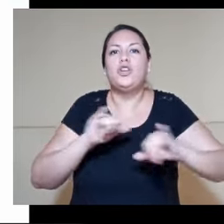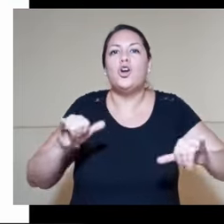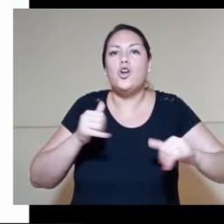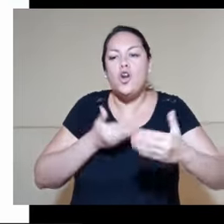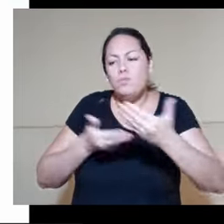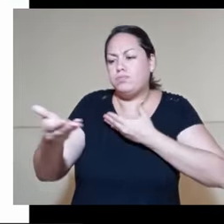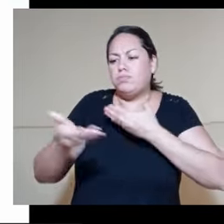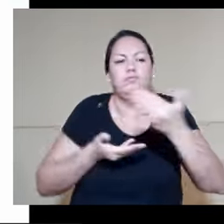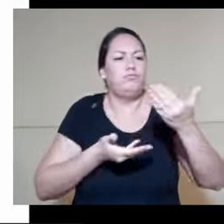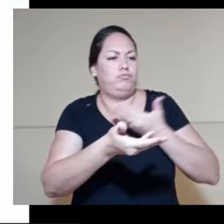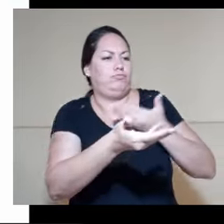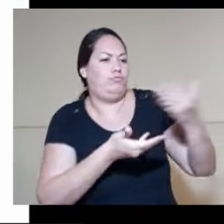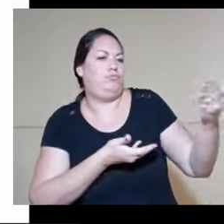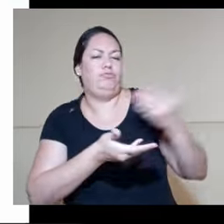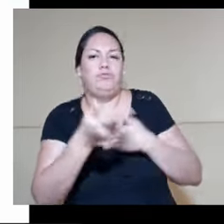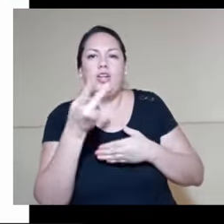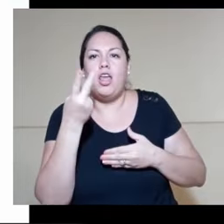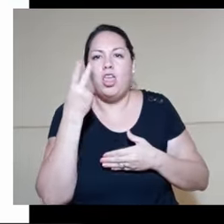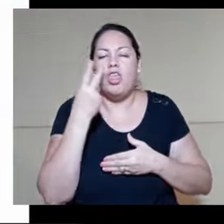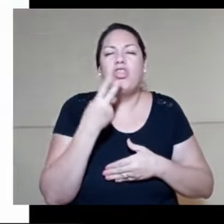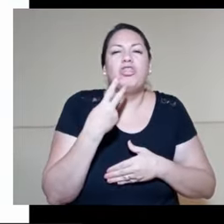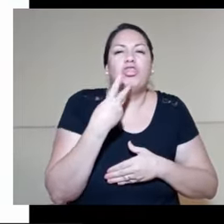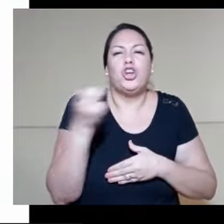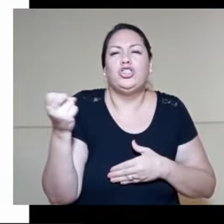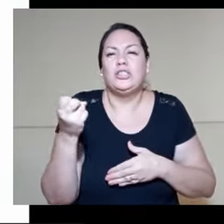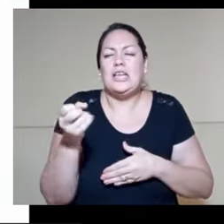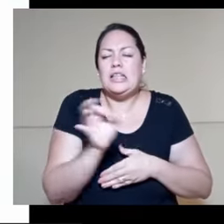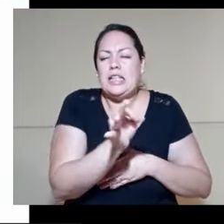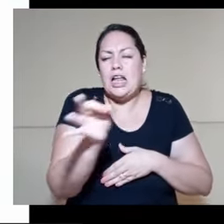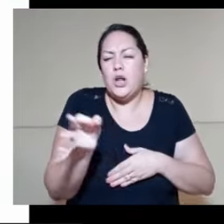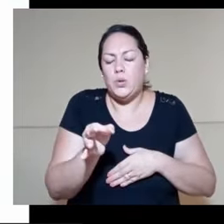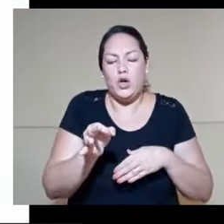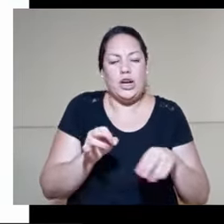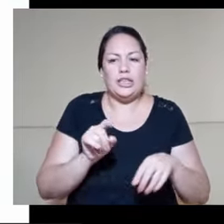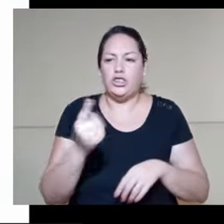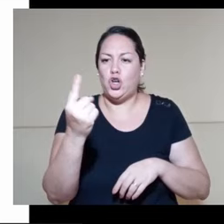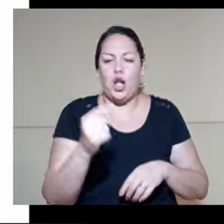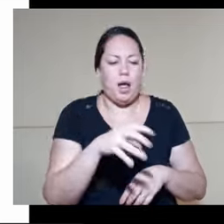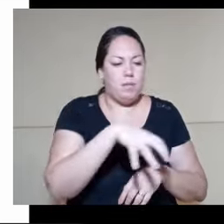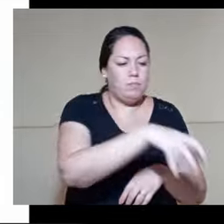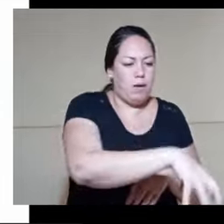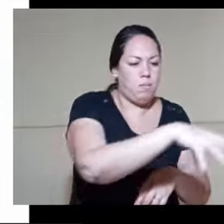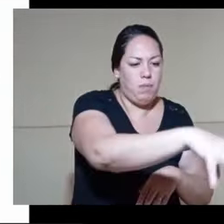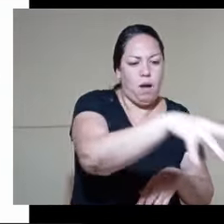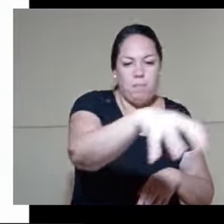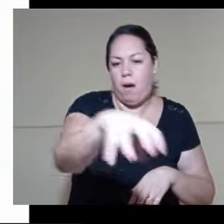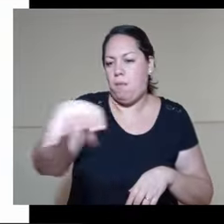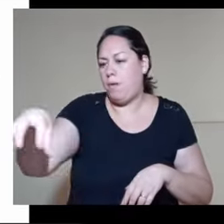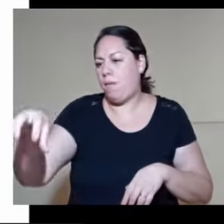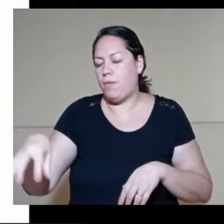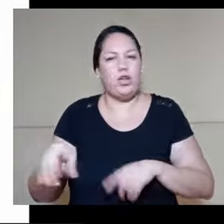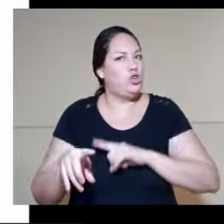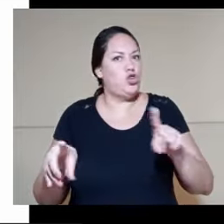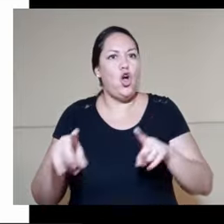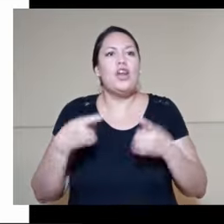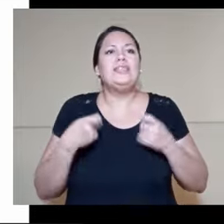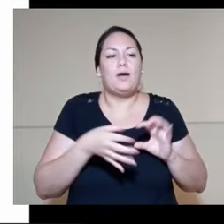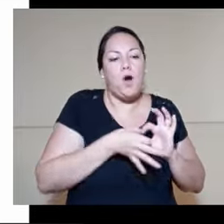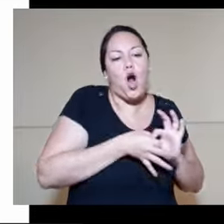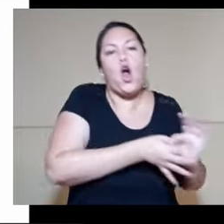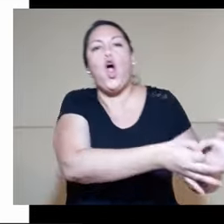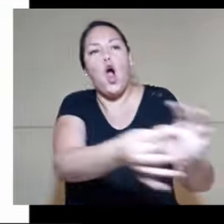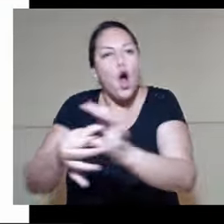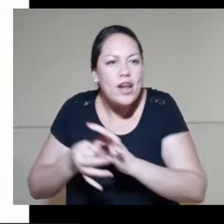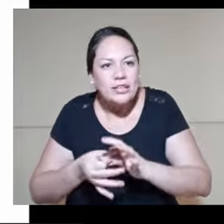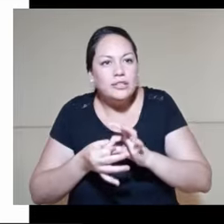cierto?, para que la información viaje. Nosotros no necesitamos 200 billones de neuronas para tenerlas solas, aisladas unas con otras. Acá